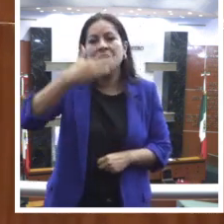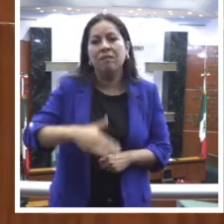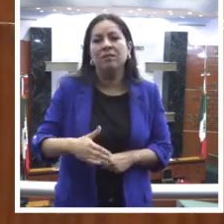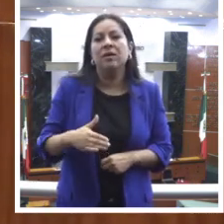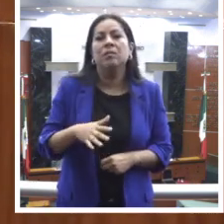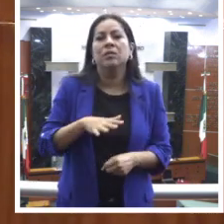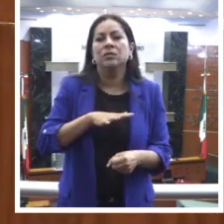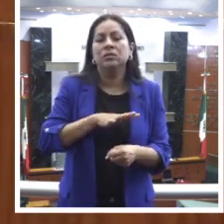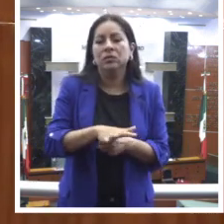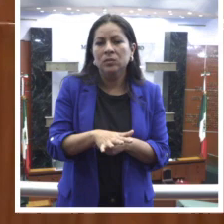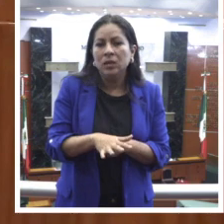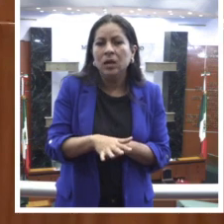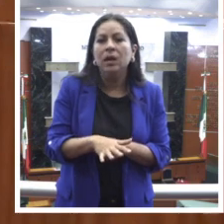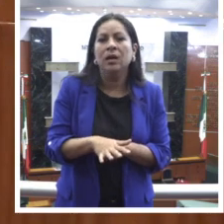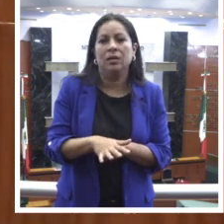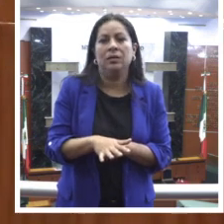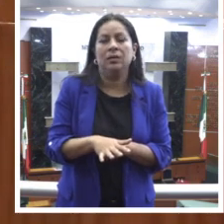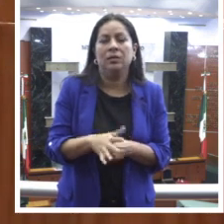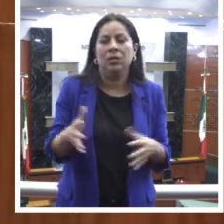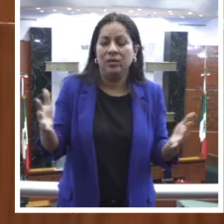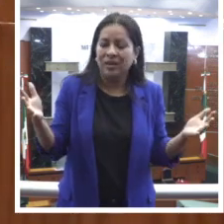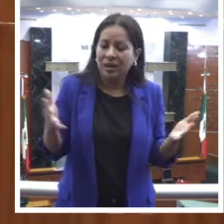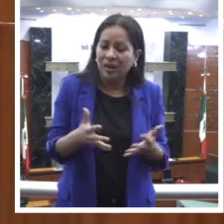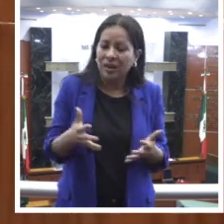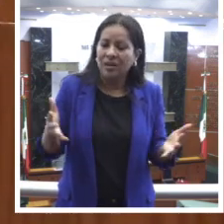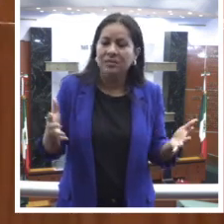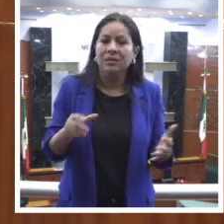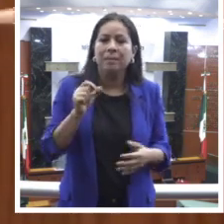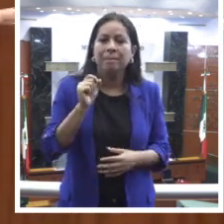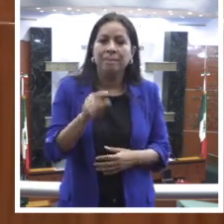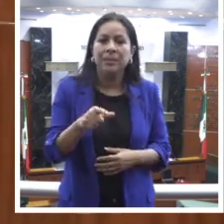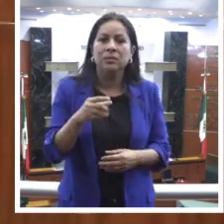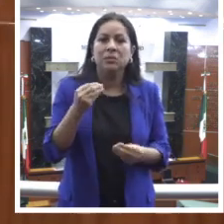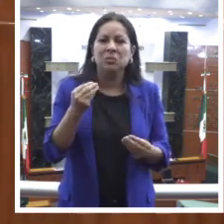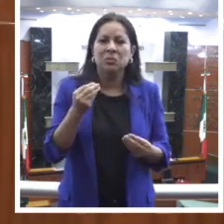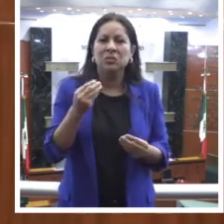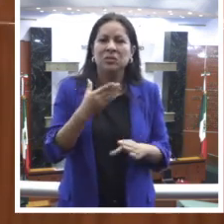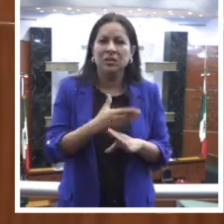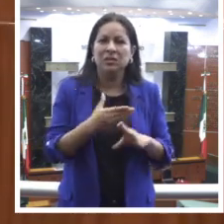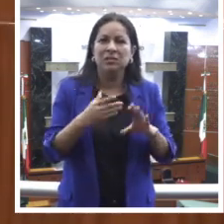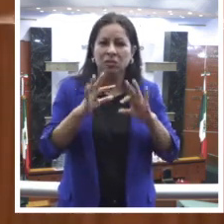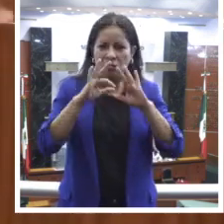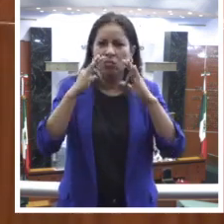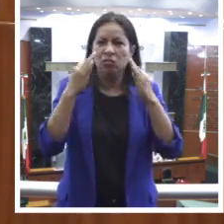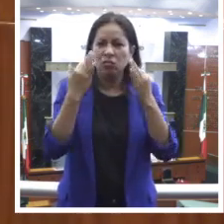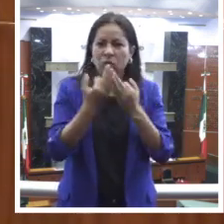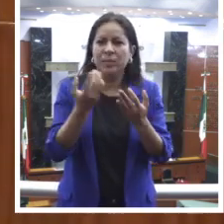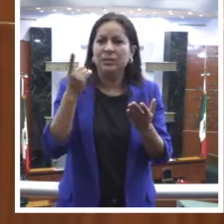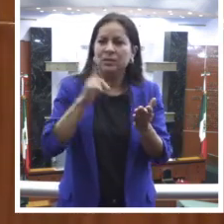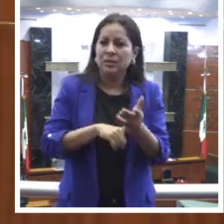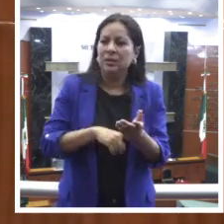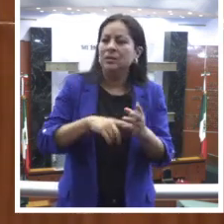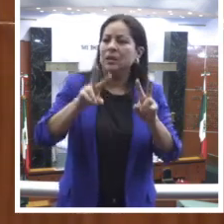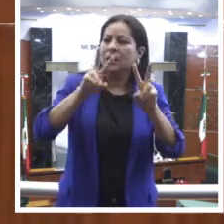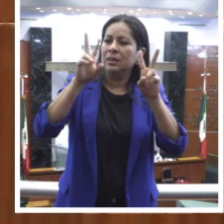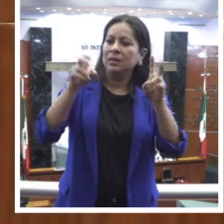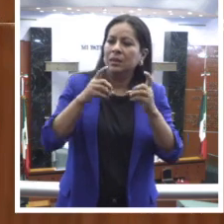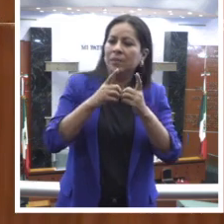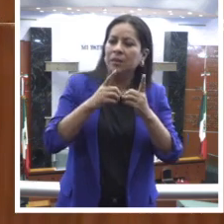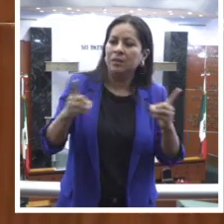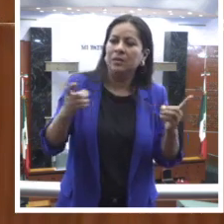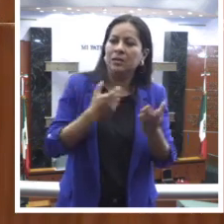implica y lo que ha generado en muchos aspectos desde el tema del desarrollo